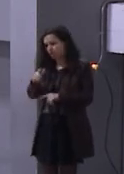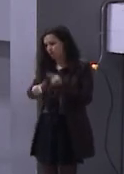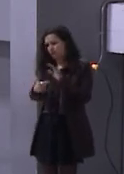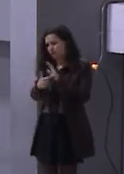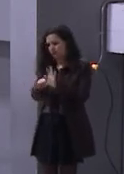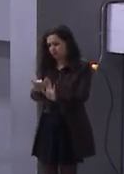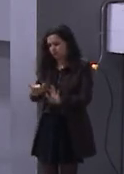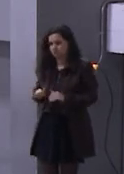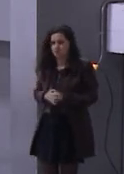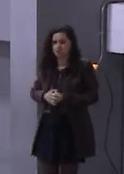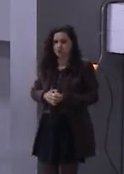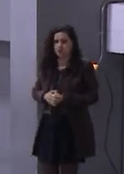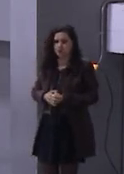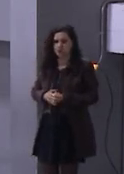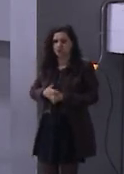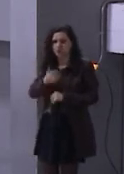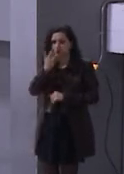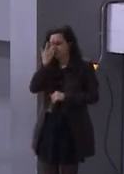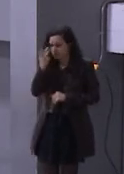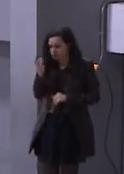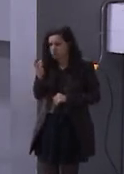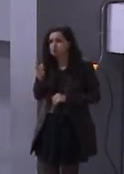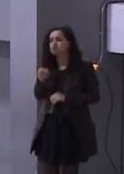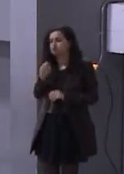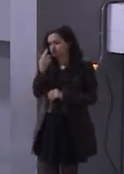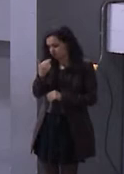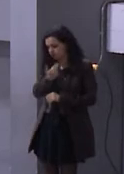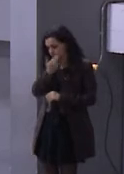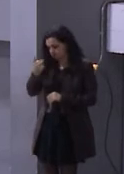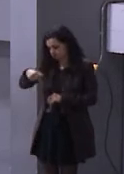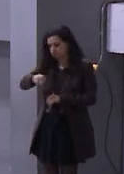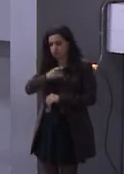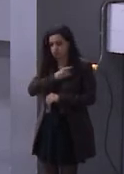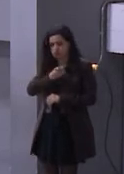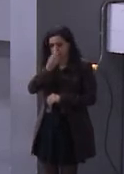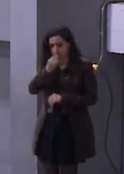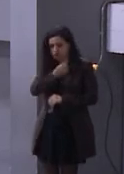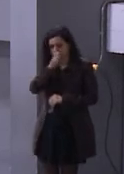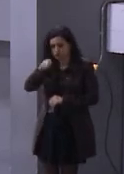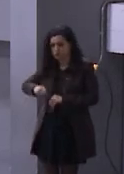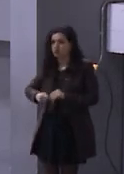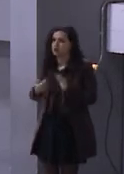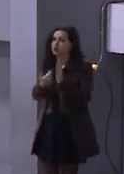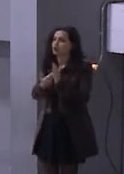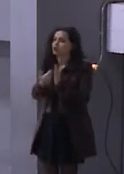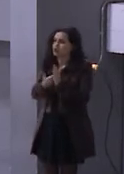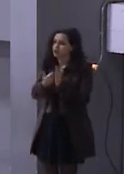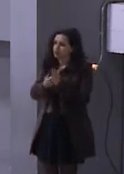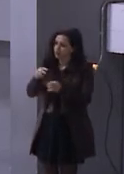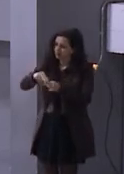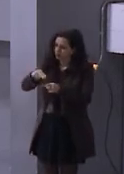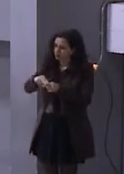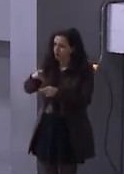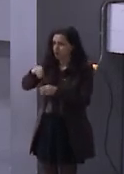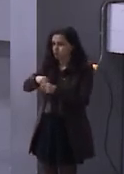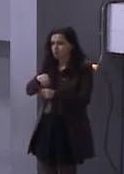así, porque cada compromiso de la universidad tiene que estar sustentado en unos recursos que